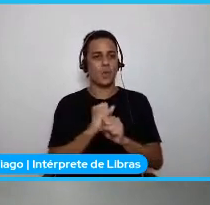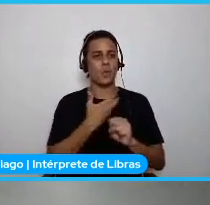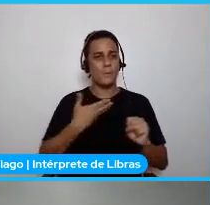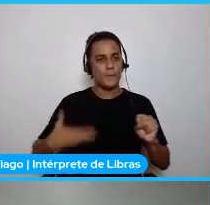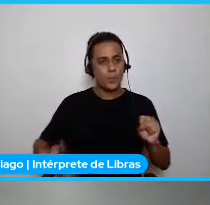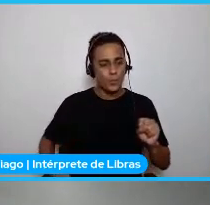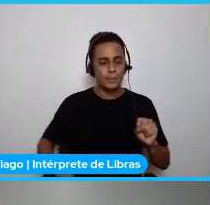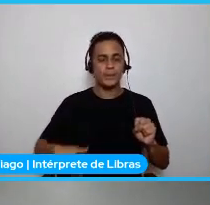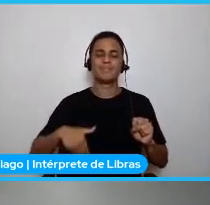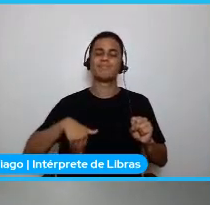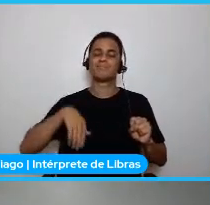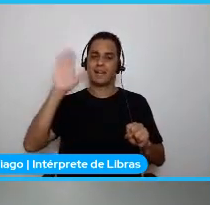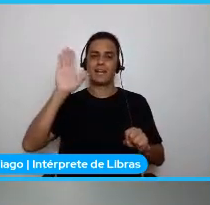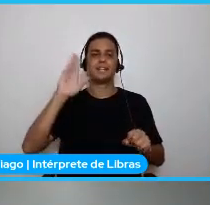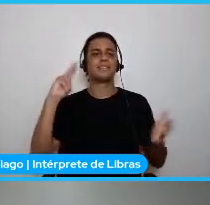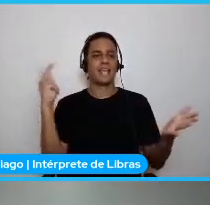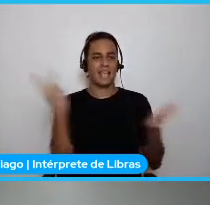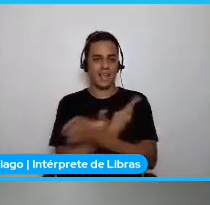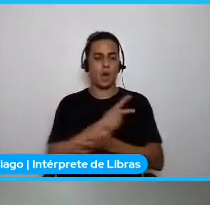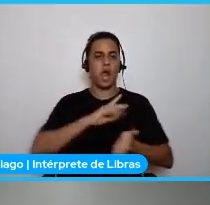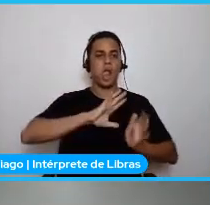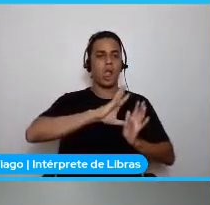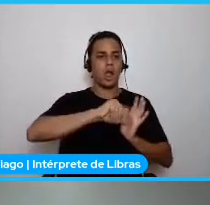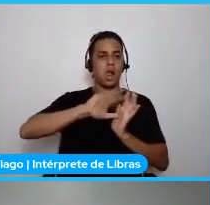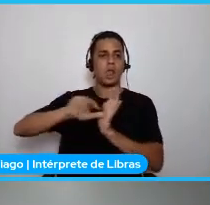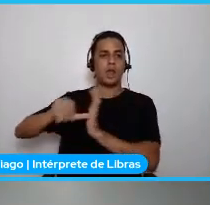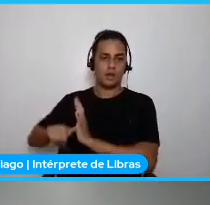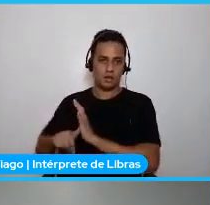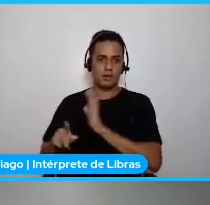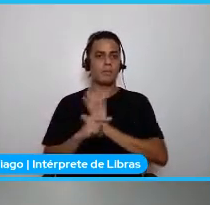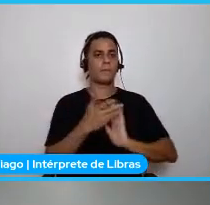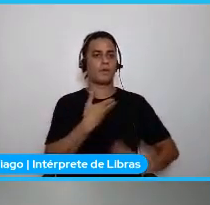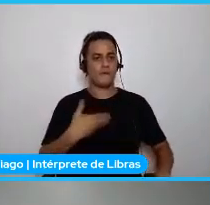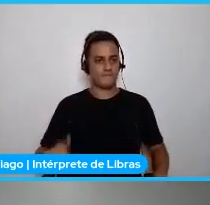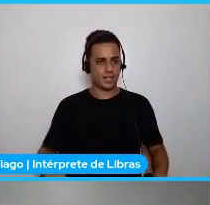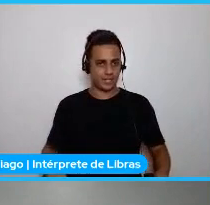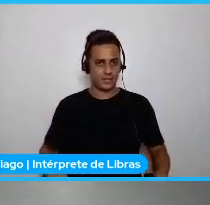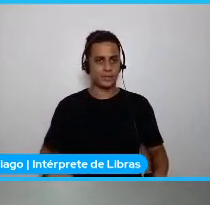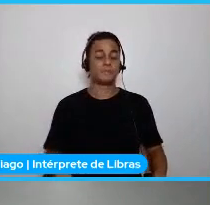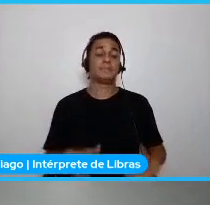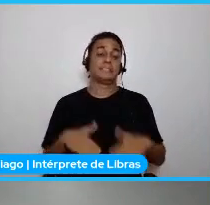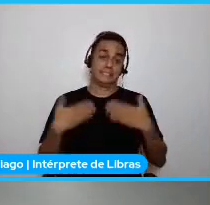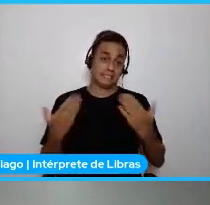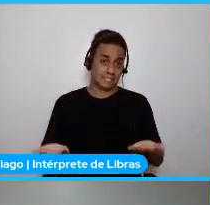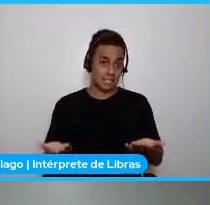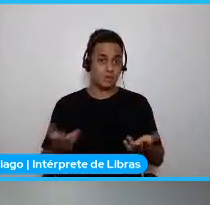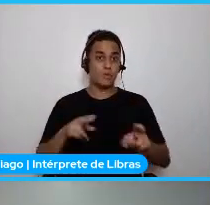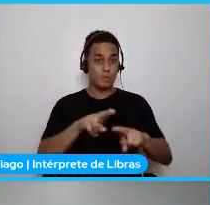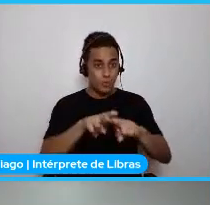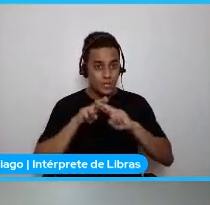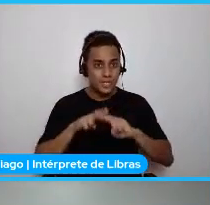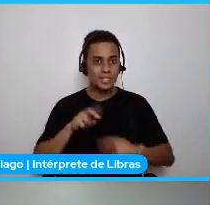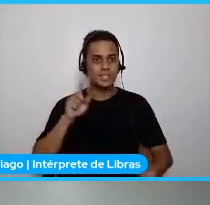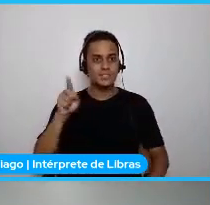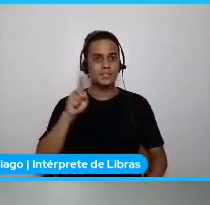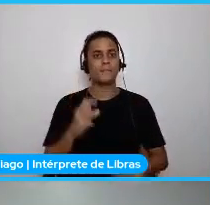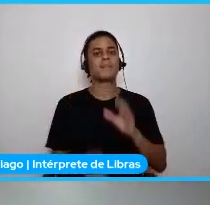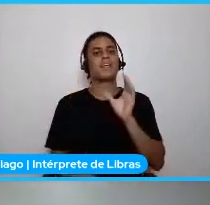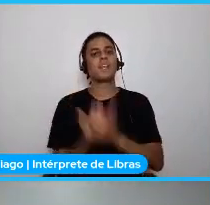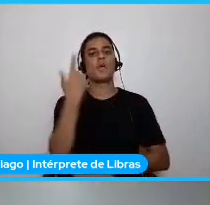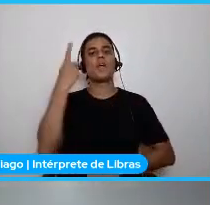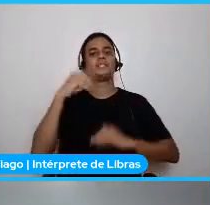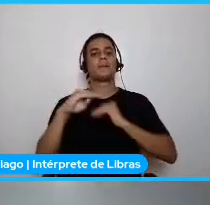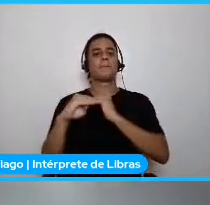mayor riesgo de corrupción para los gobiernos. Entonces, con esta lógica, se ha creado este estándar